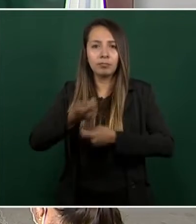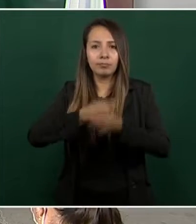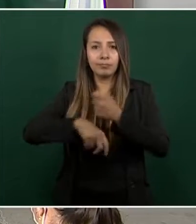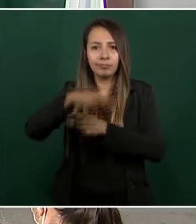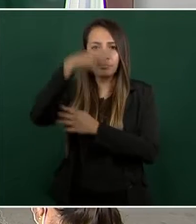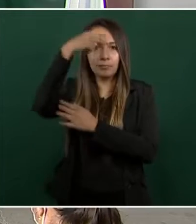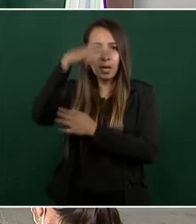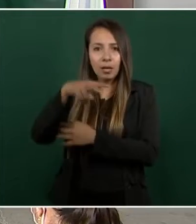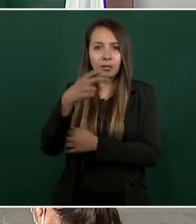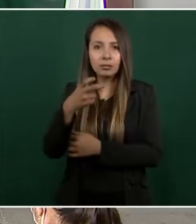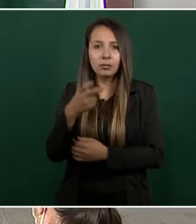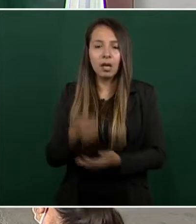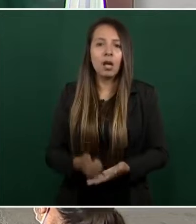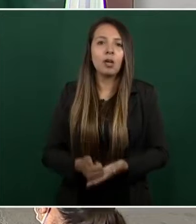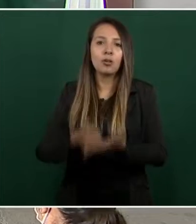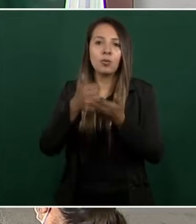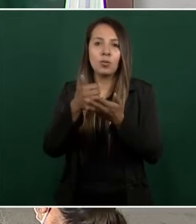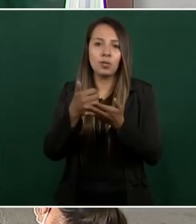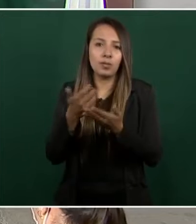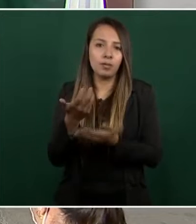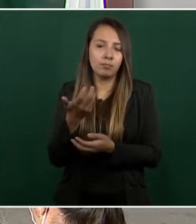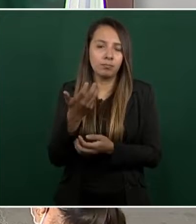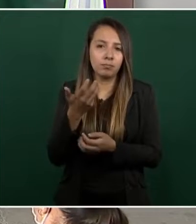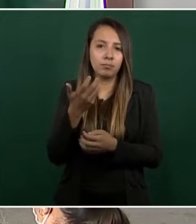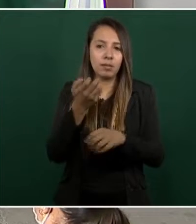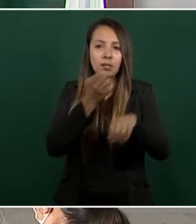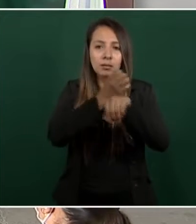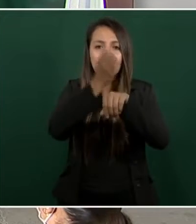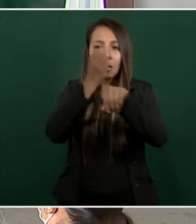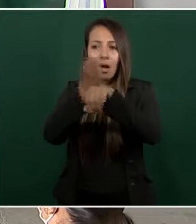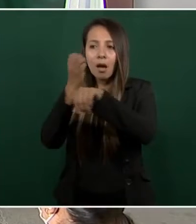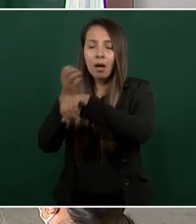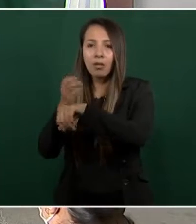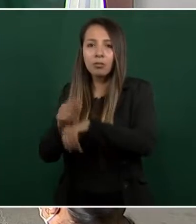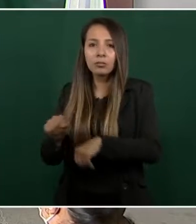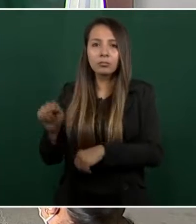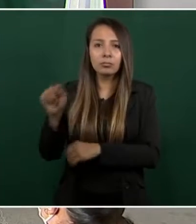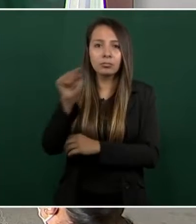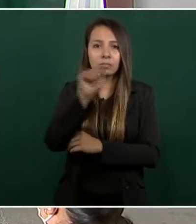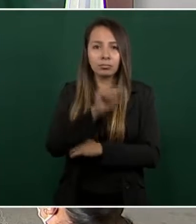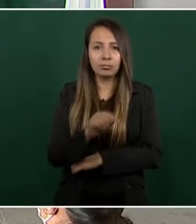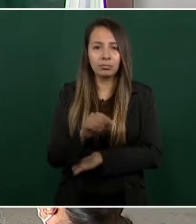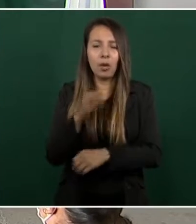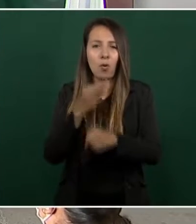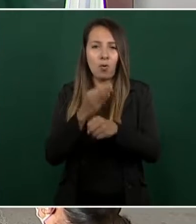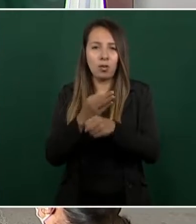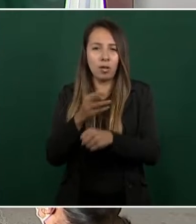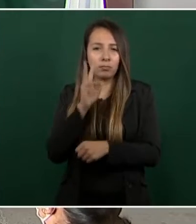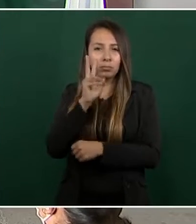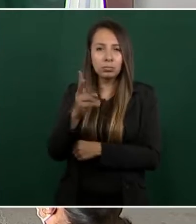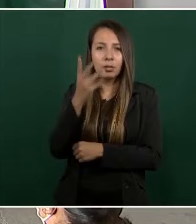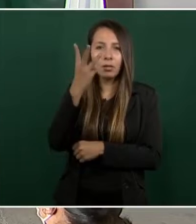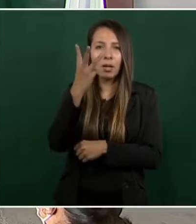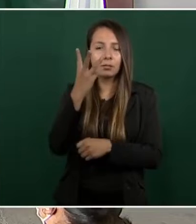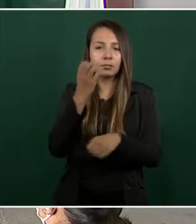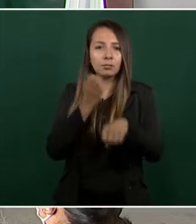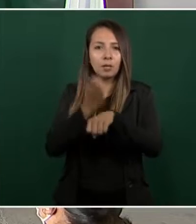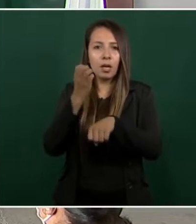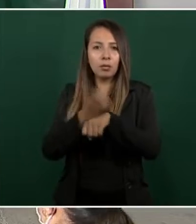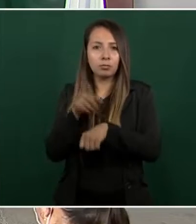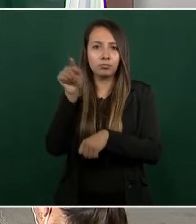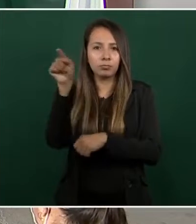que en los estados en donde lleva, tres estados en donde se lleva a cabo este